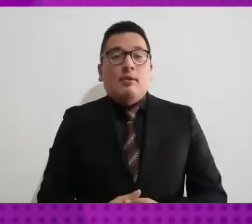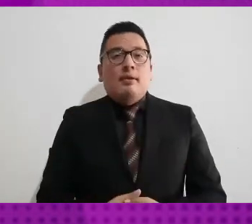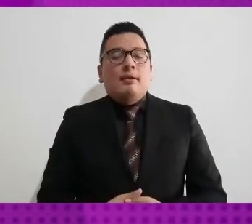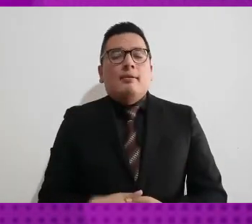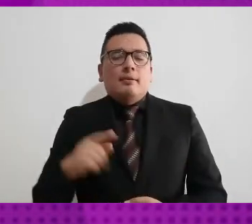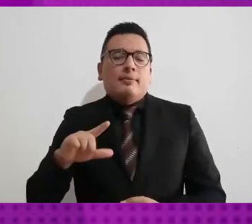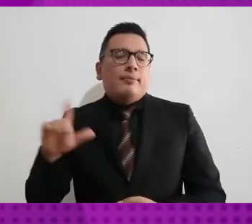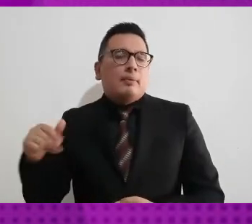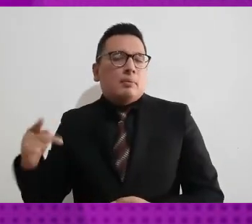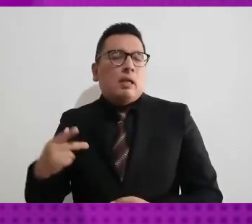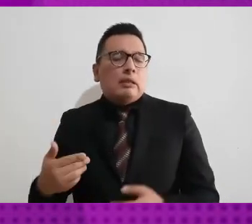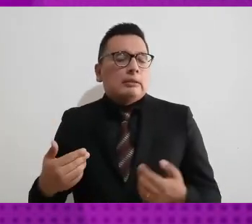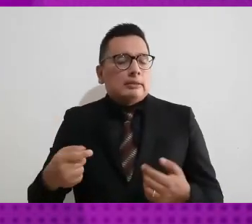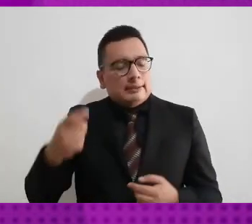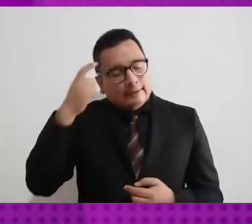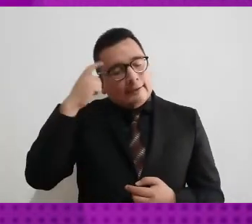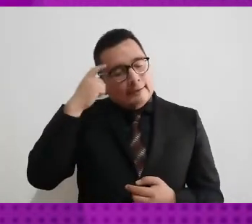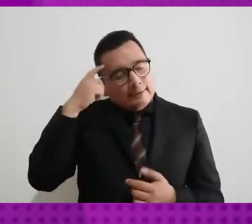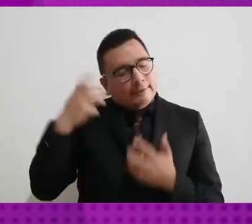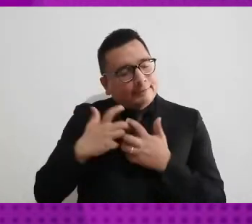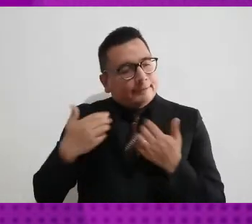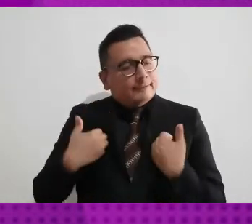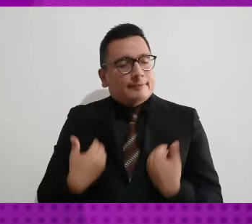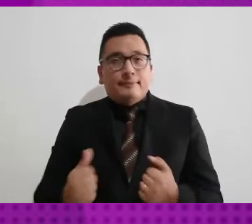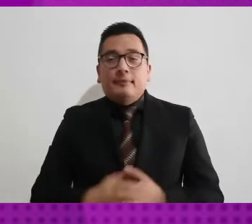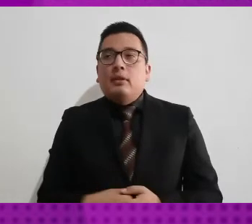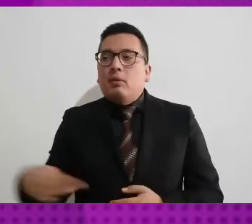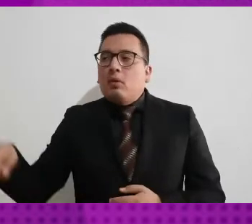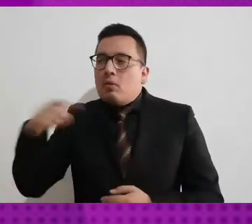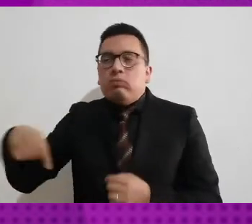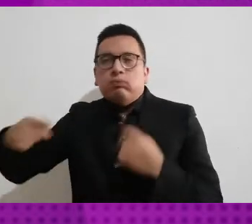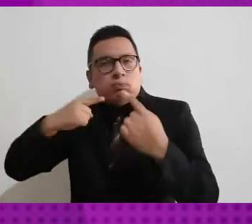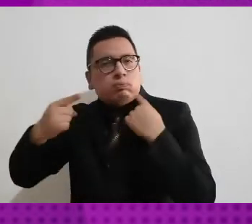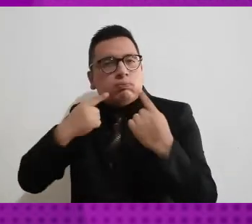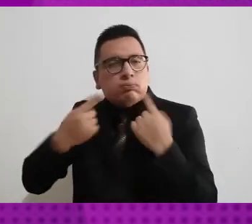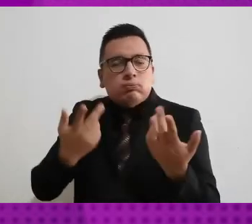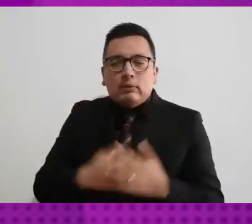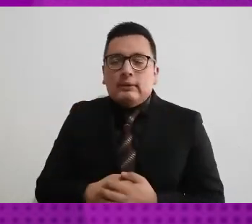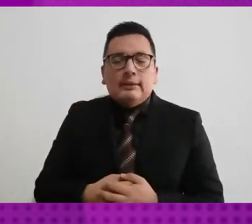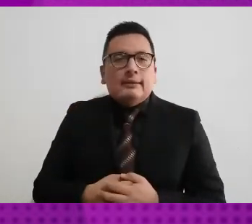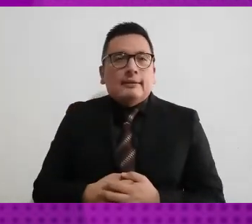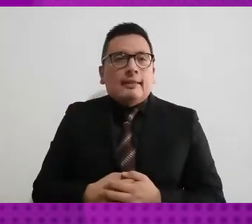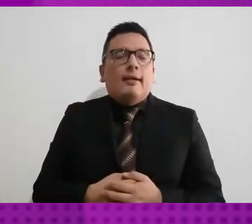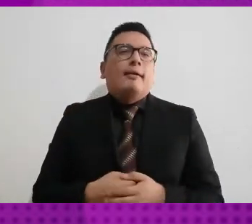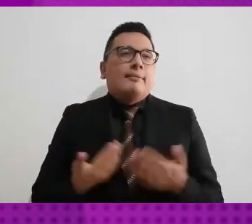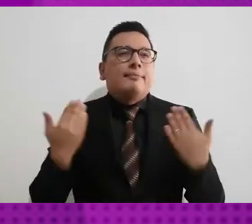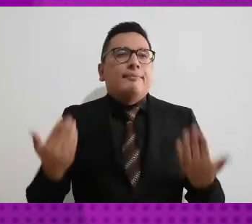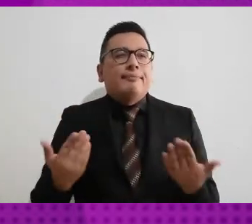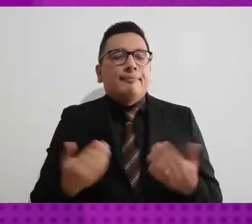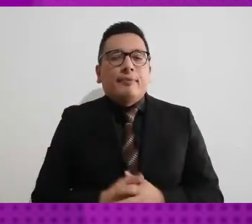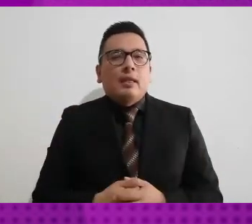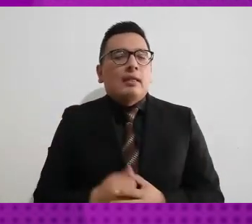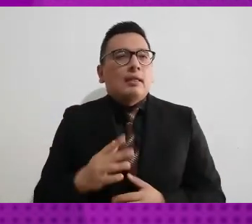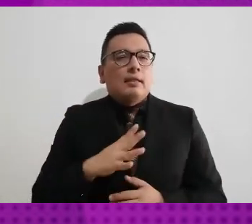imperó la prudencia, ¿no?, el sentido común, y el consenso que se generó fue un modelo híbrido donde